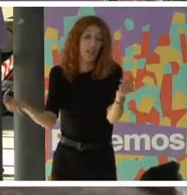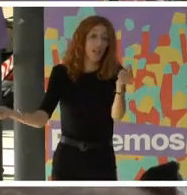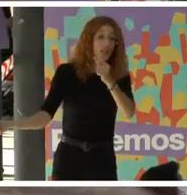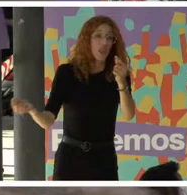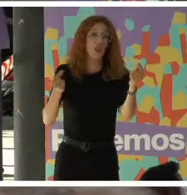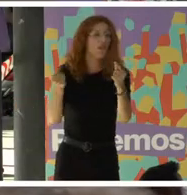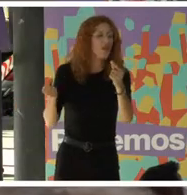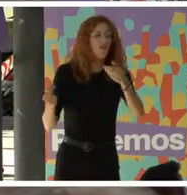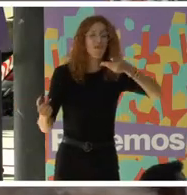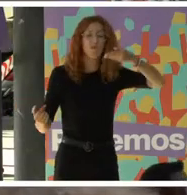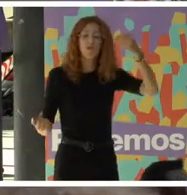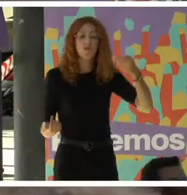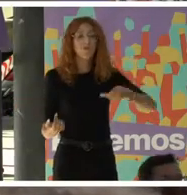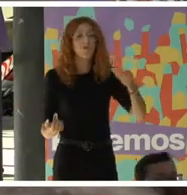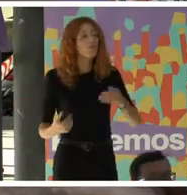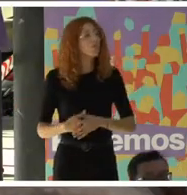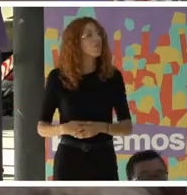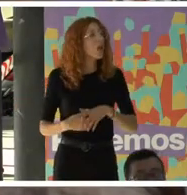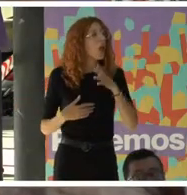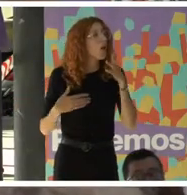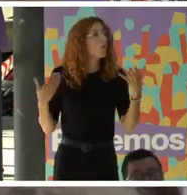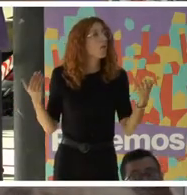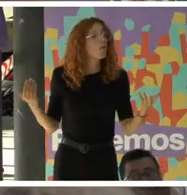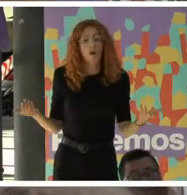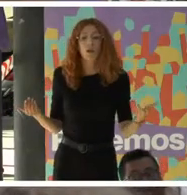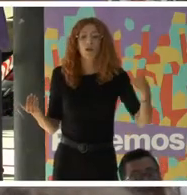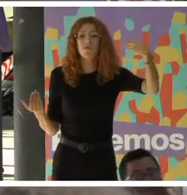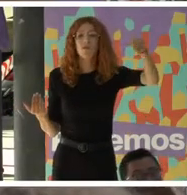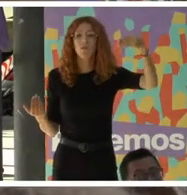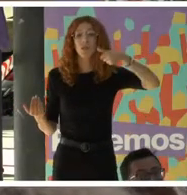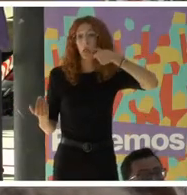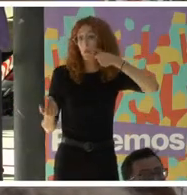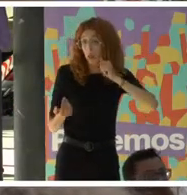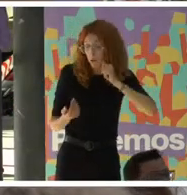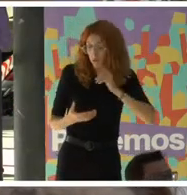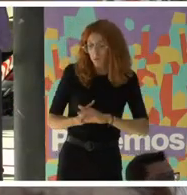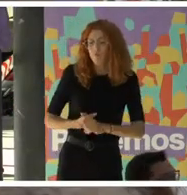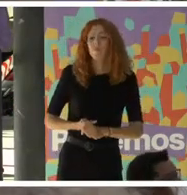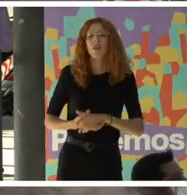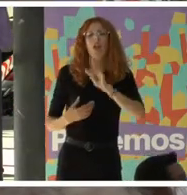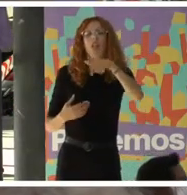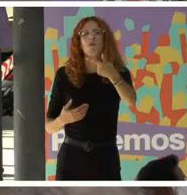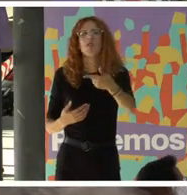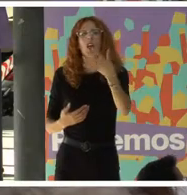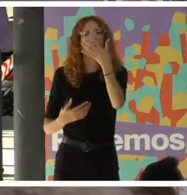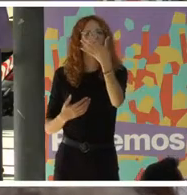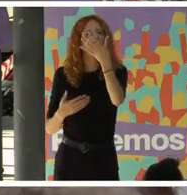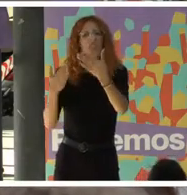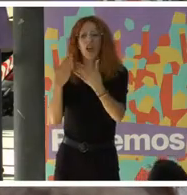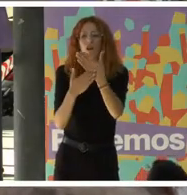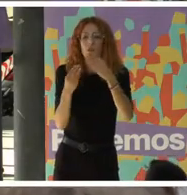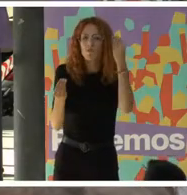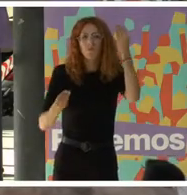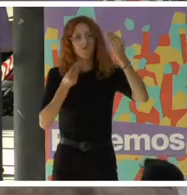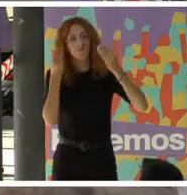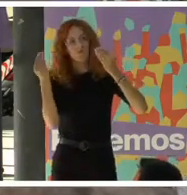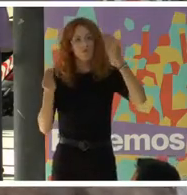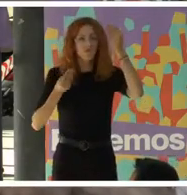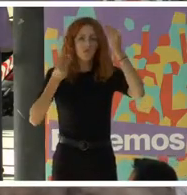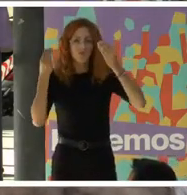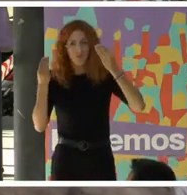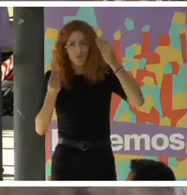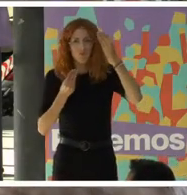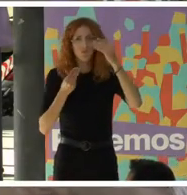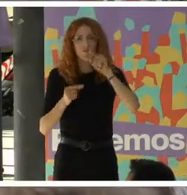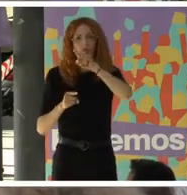es fundamental, porque si el presidente del gobierno, después de 5 días de reflexión, después